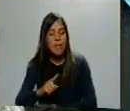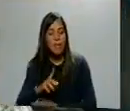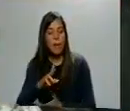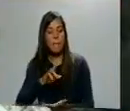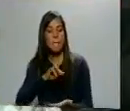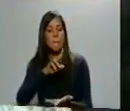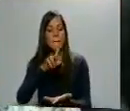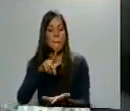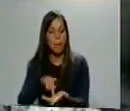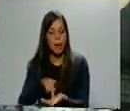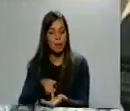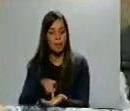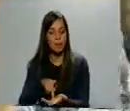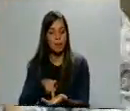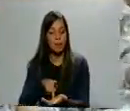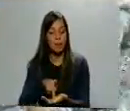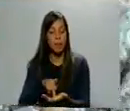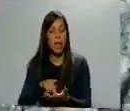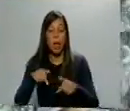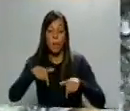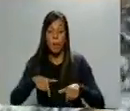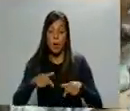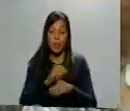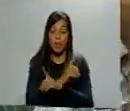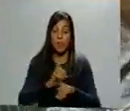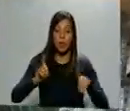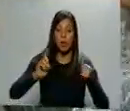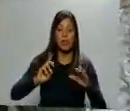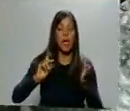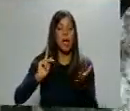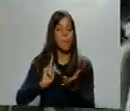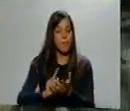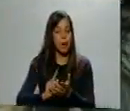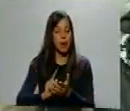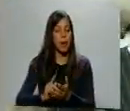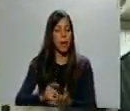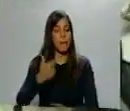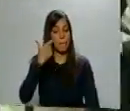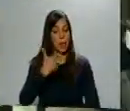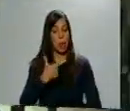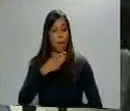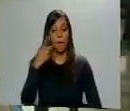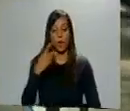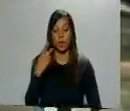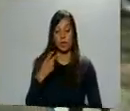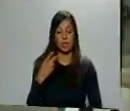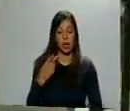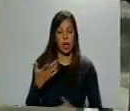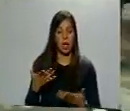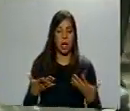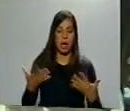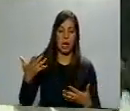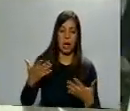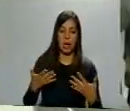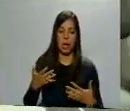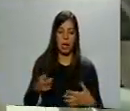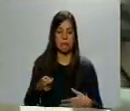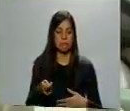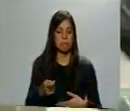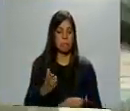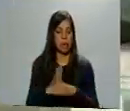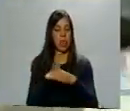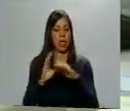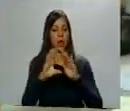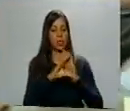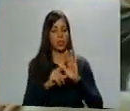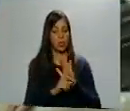participar. Porque si esto es una democracia participativa, yo no me puedo poner a torpedear lo que me ordena la